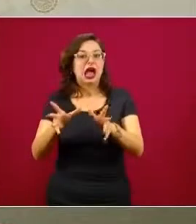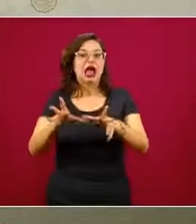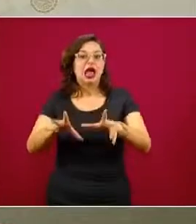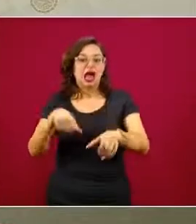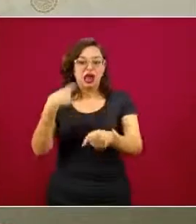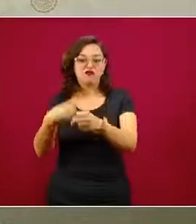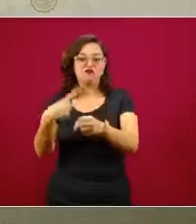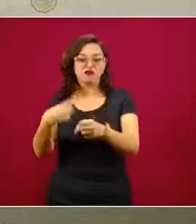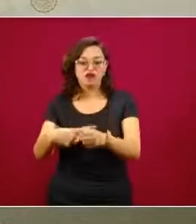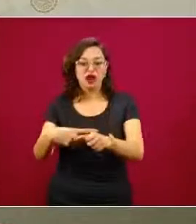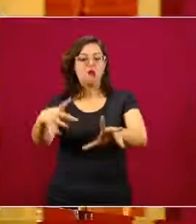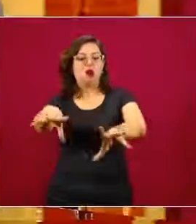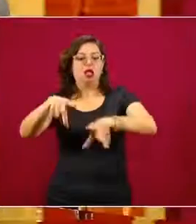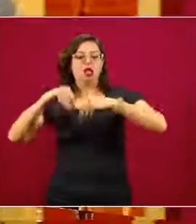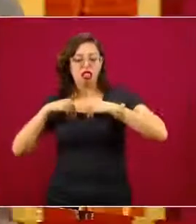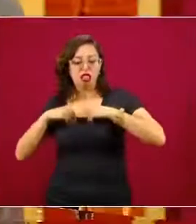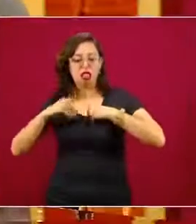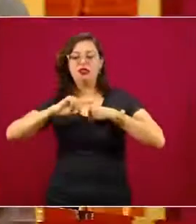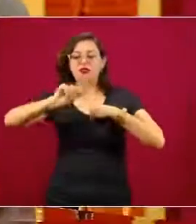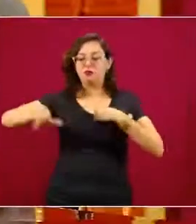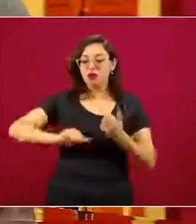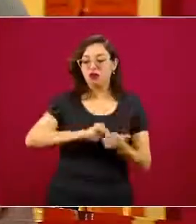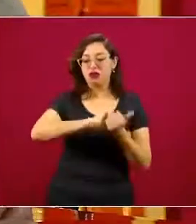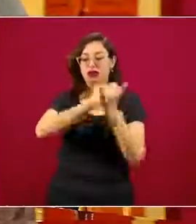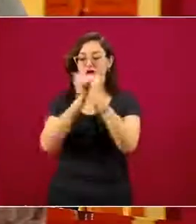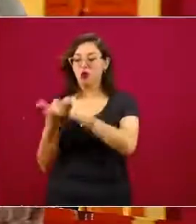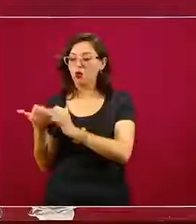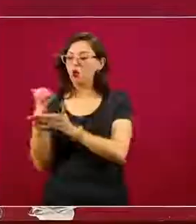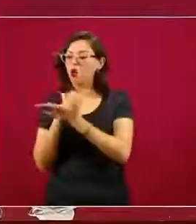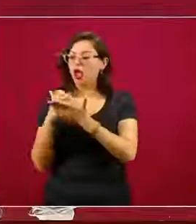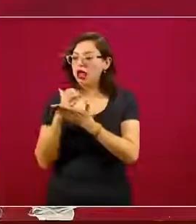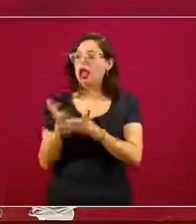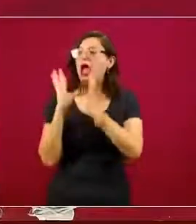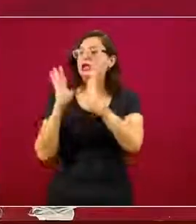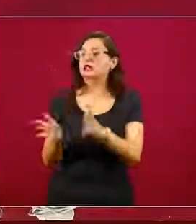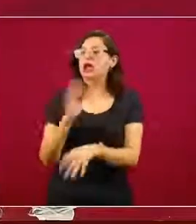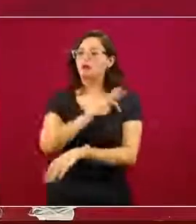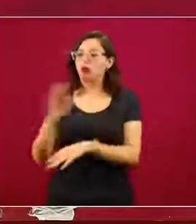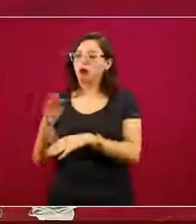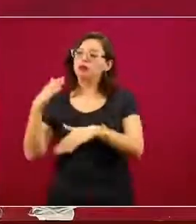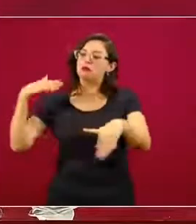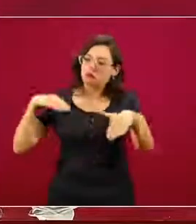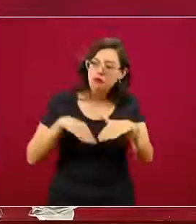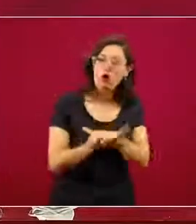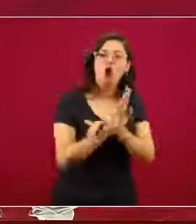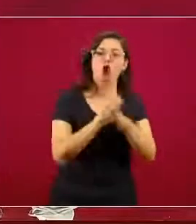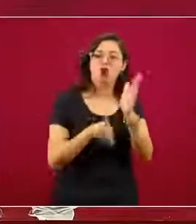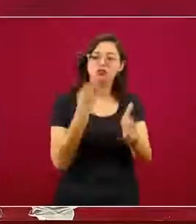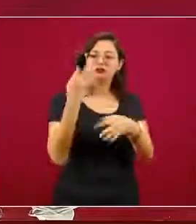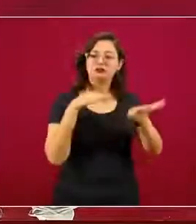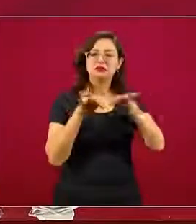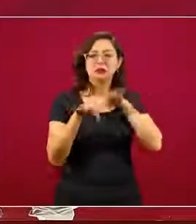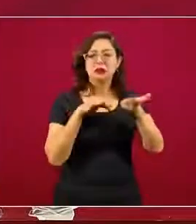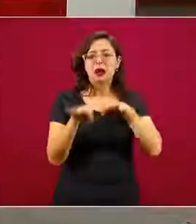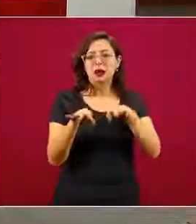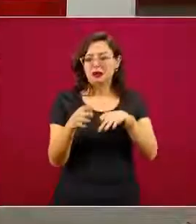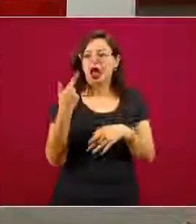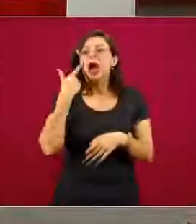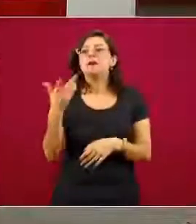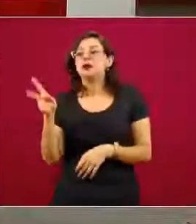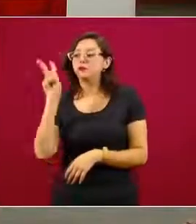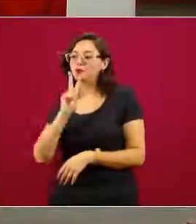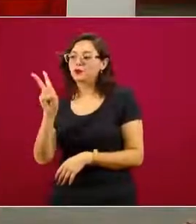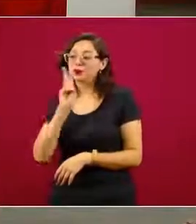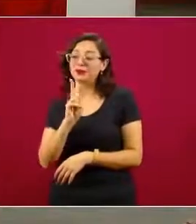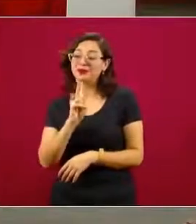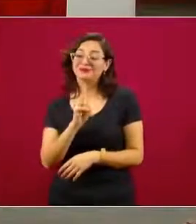inmunidad, ya tienen pasaporte para reintegrarse a trabajar. La aspiración me parece que puede ser legítima, pero